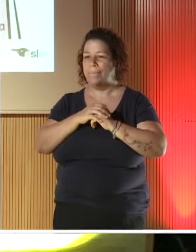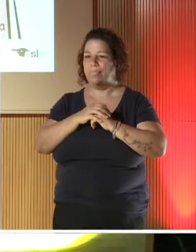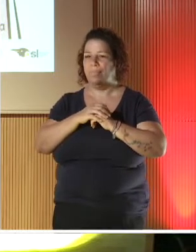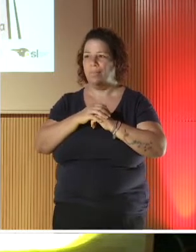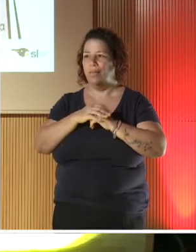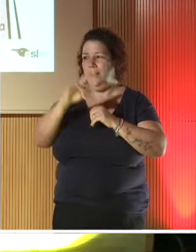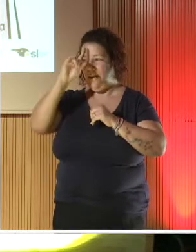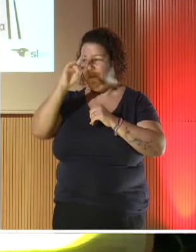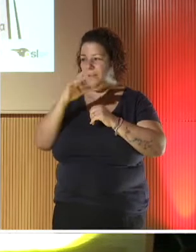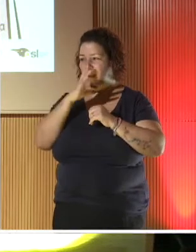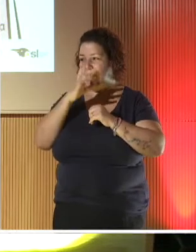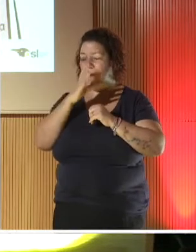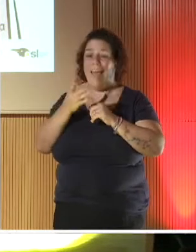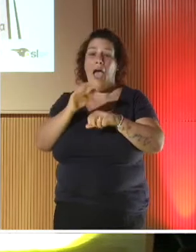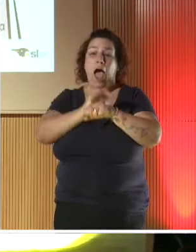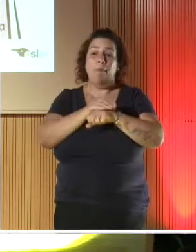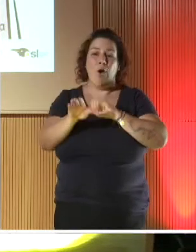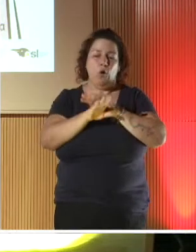No sé por qué sigo teniendo amigos.